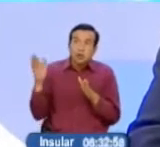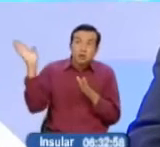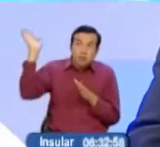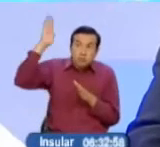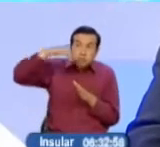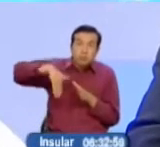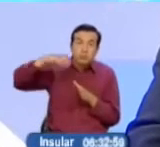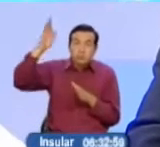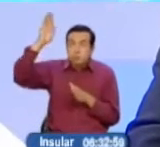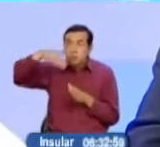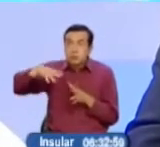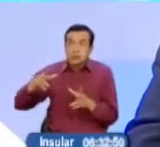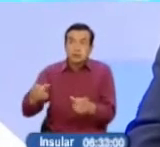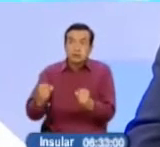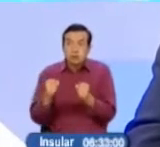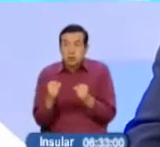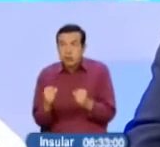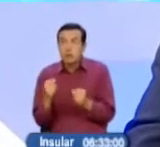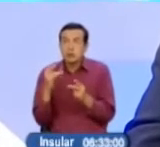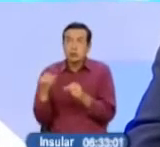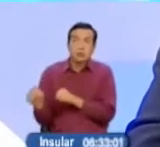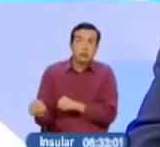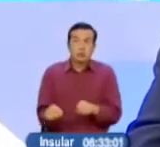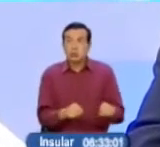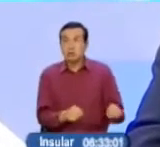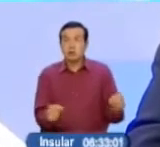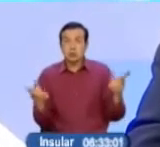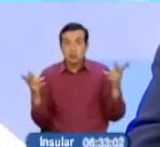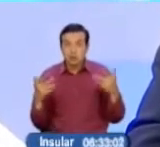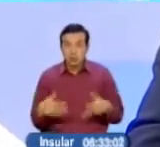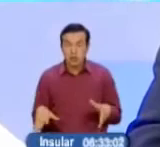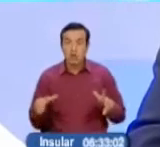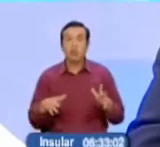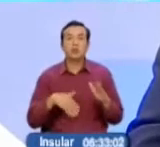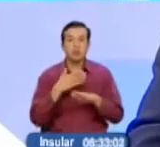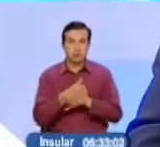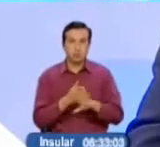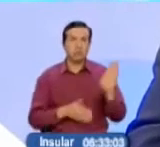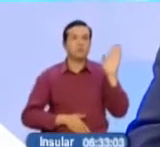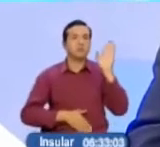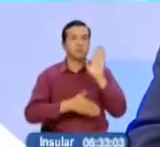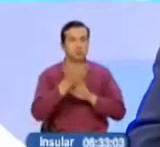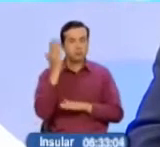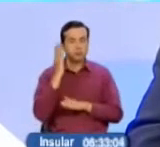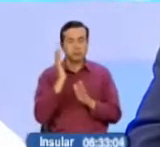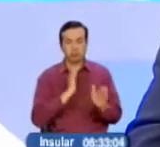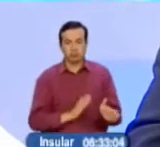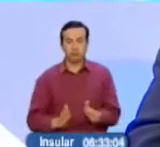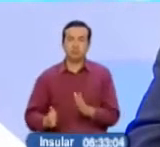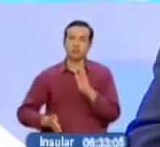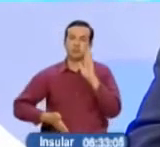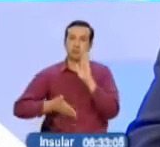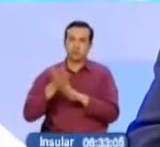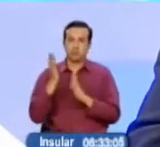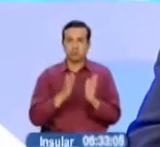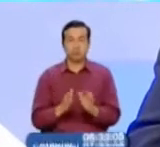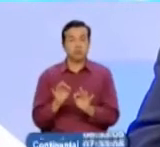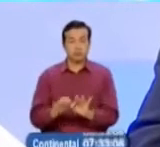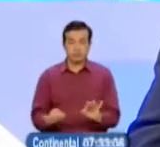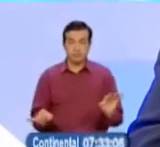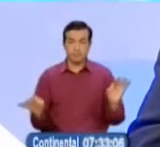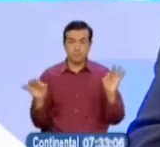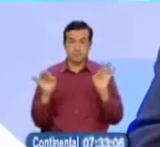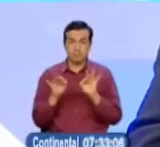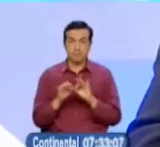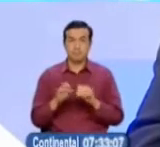mesa, de ese escritorio, agarrarnos y esperar a que pase el sismo para poder evacuar en forma digamos,